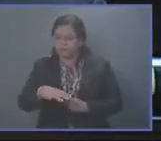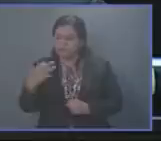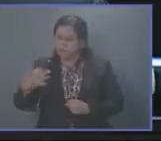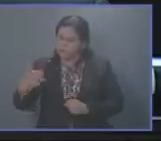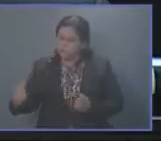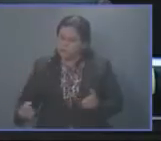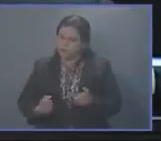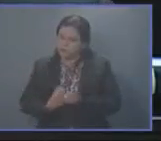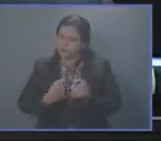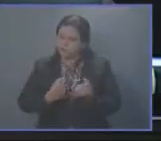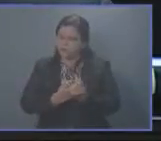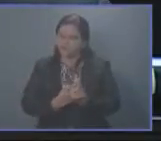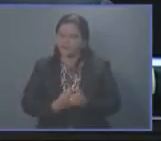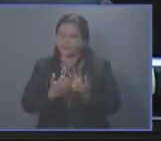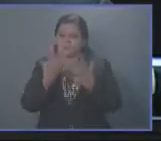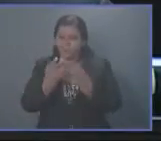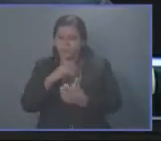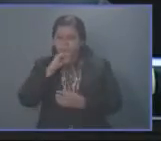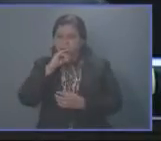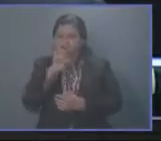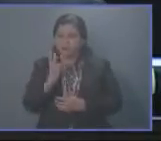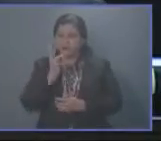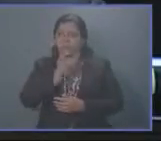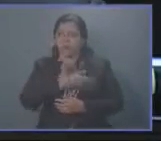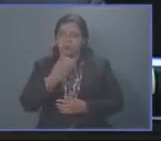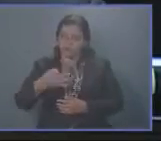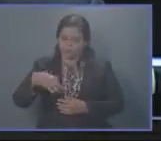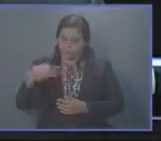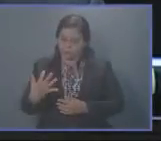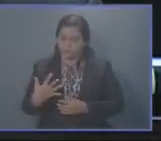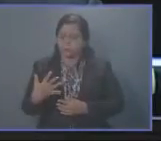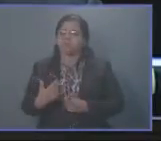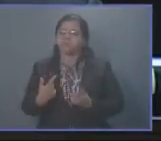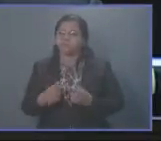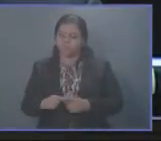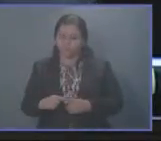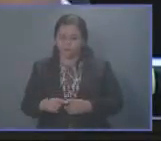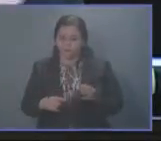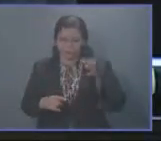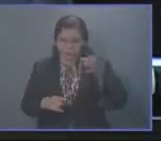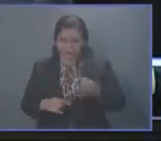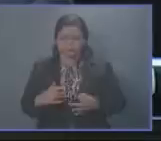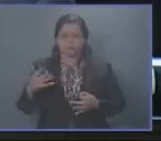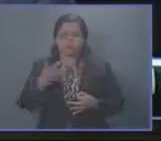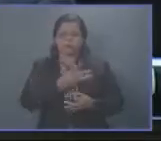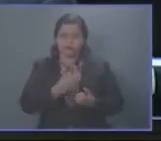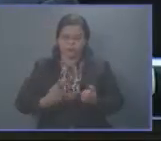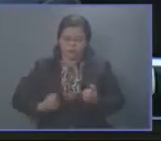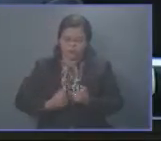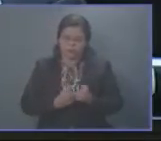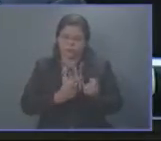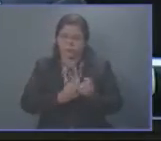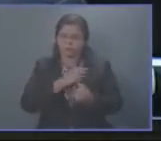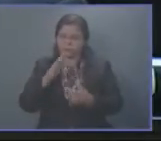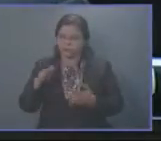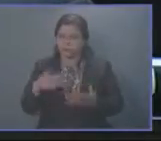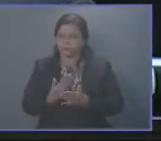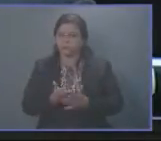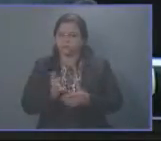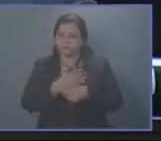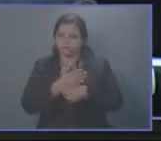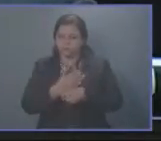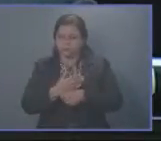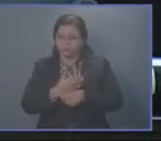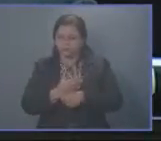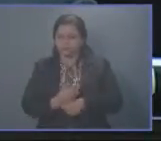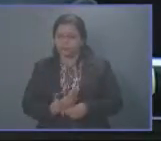y con esto que estoy diciendo estamos ratificando que por supuesto merece todo el apoyo de todos los partidos políticos.